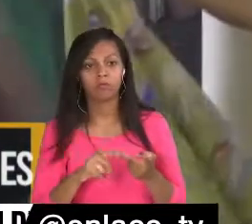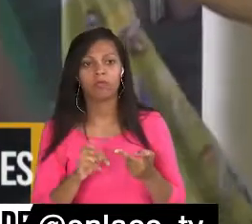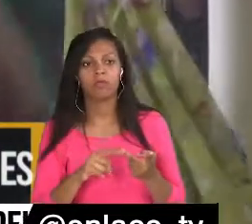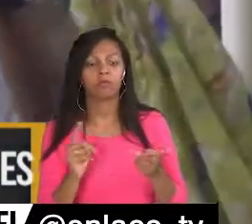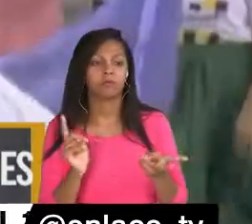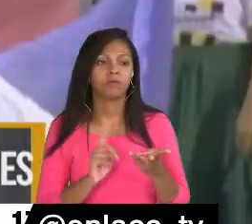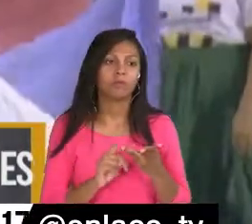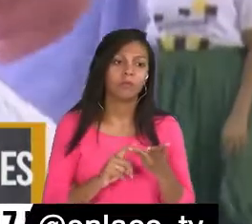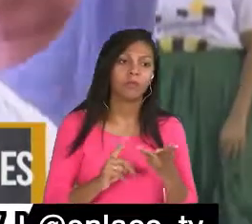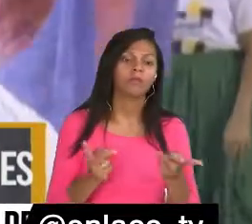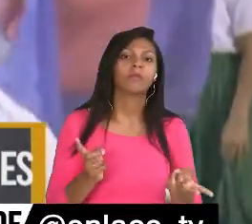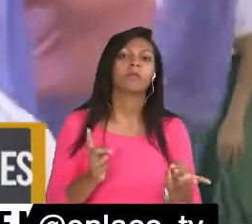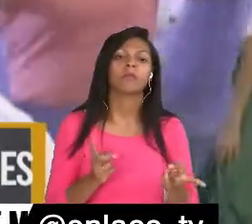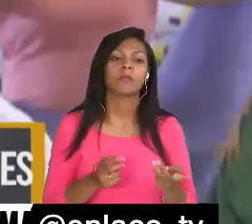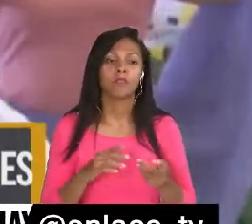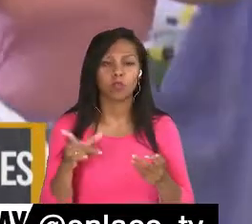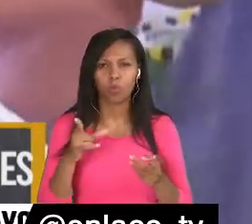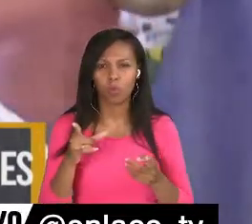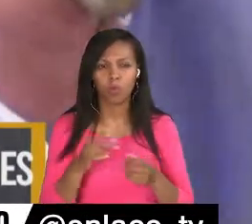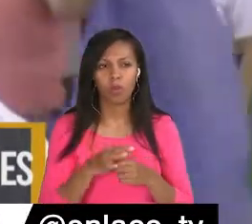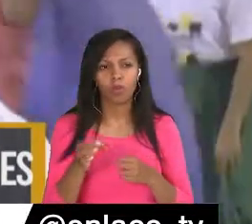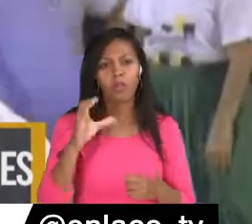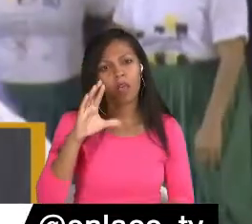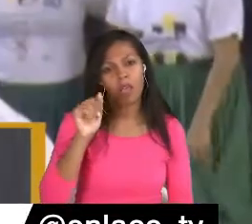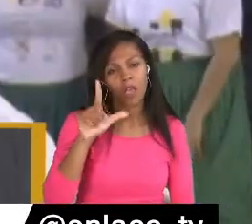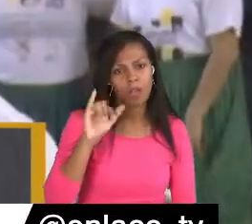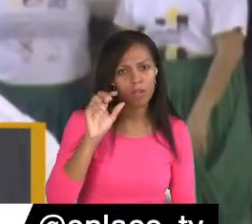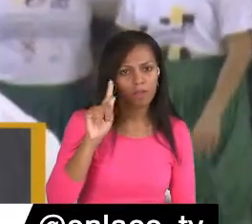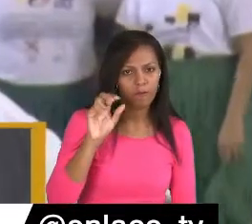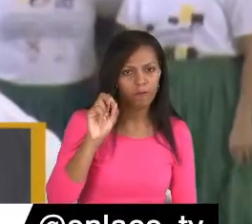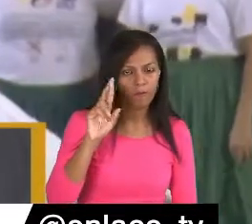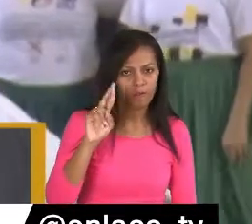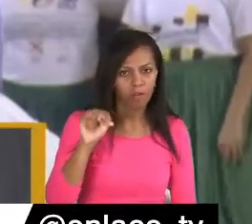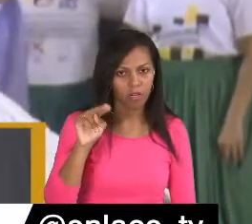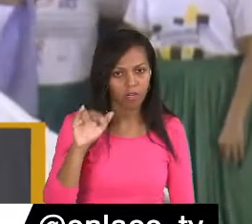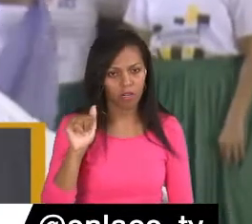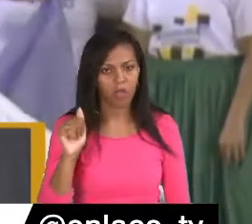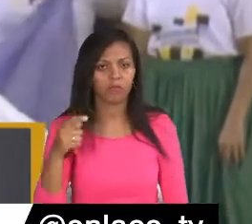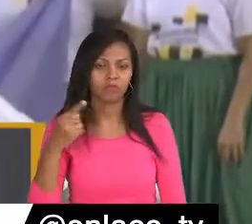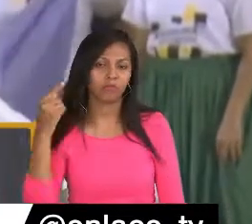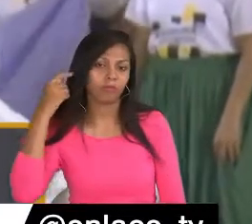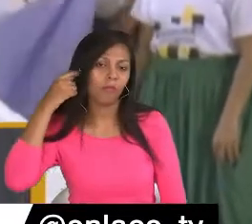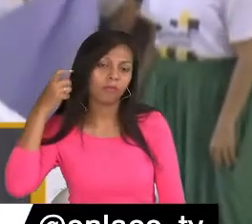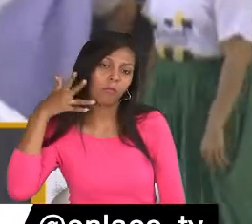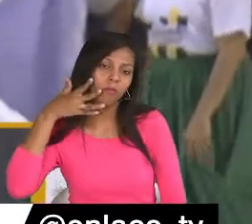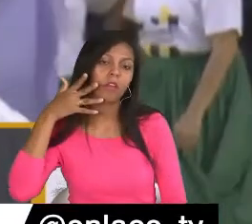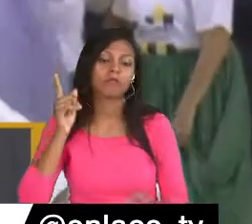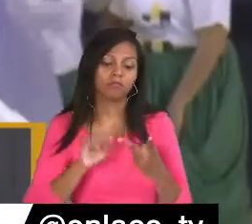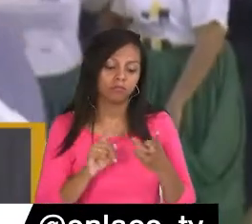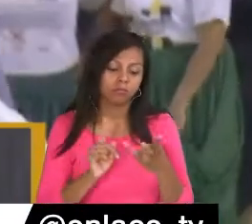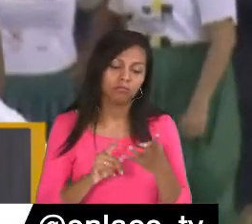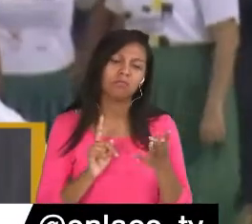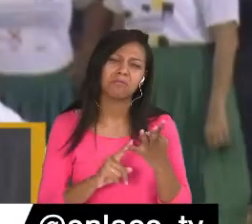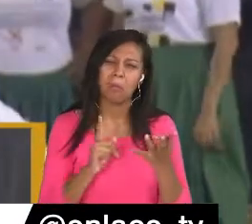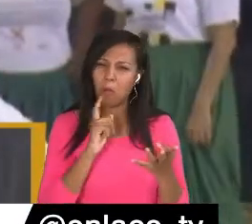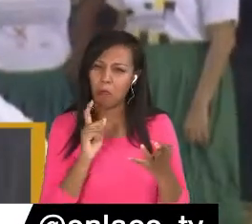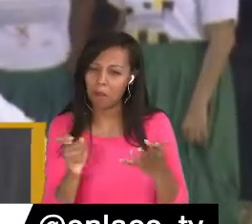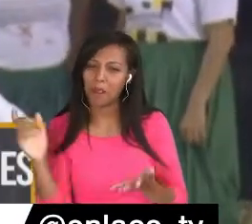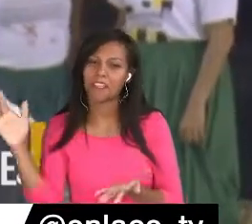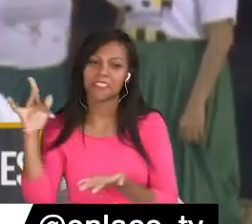Vuelteado, también hemos estado en el municipio de California, Santander, y la participación que hemos tenido en Bucaramanga en el encuentro